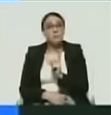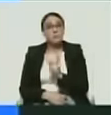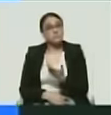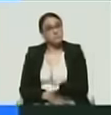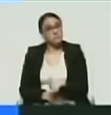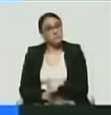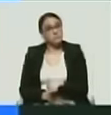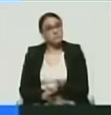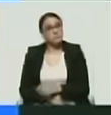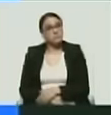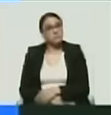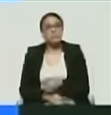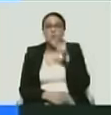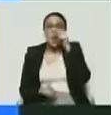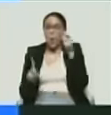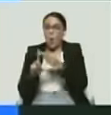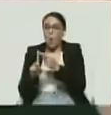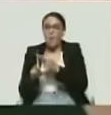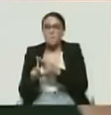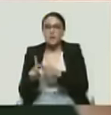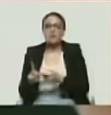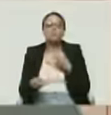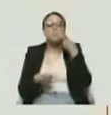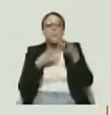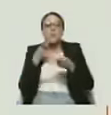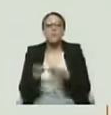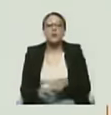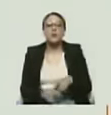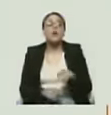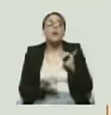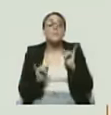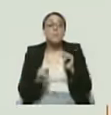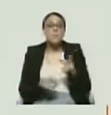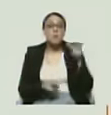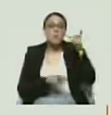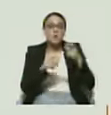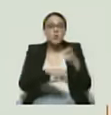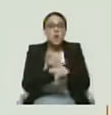Ni tú, Pérez Osuna, Telesur prepara el terreno para el fraude.